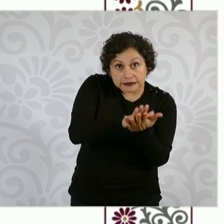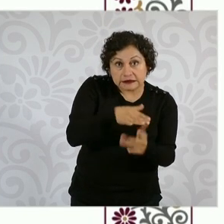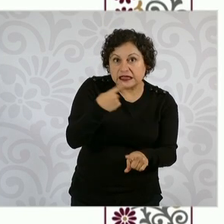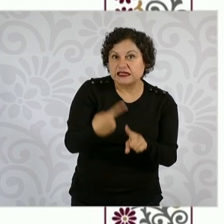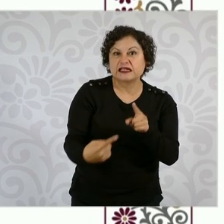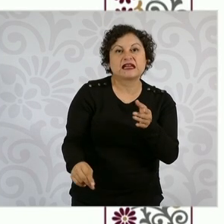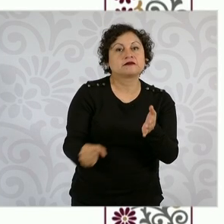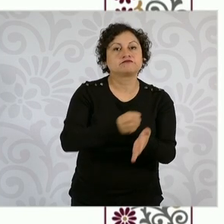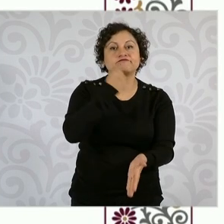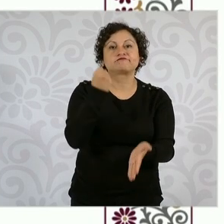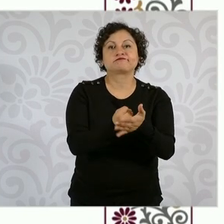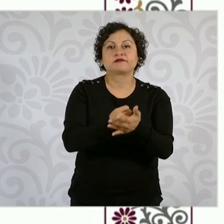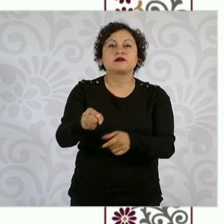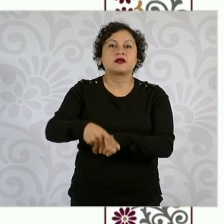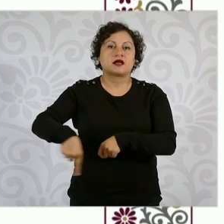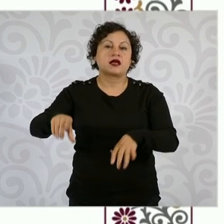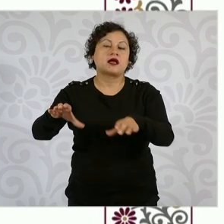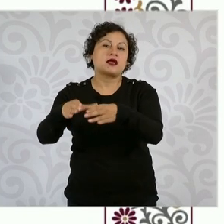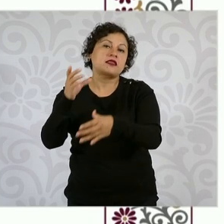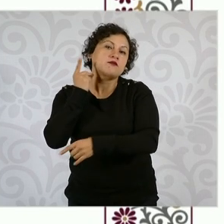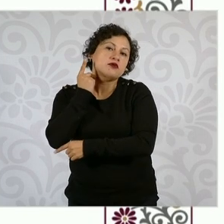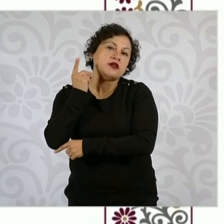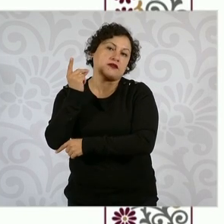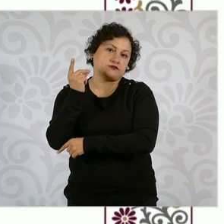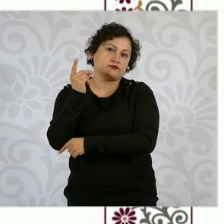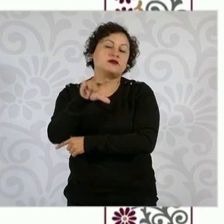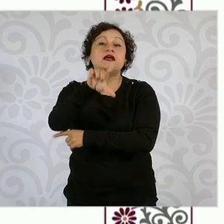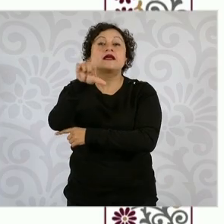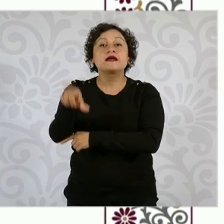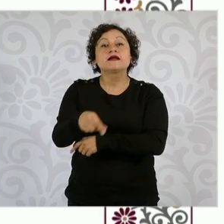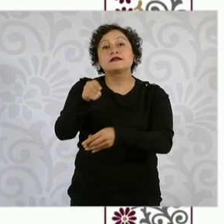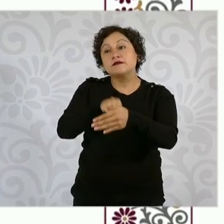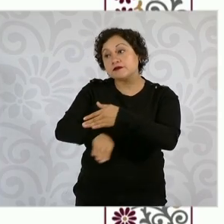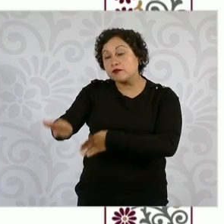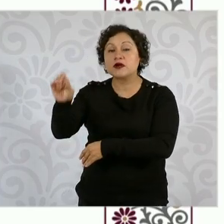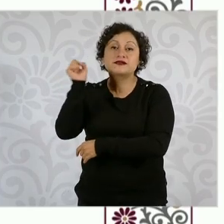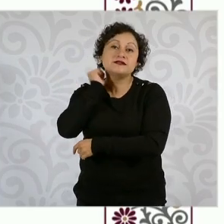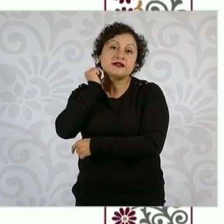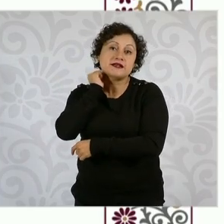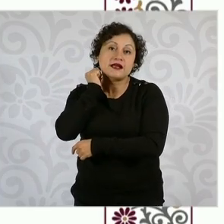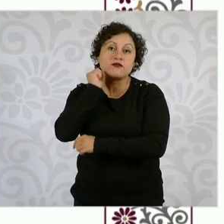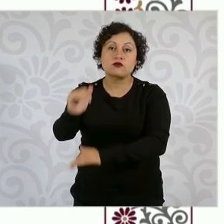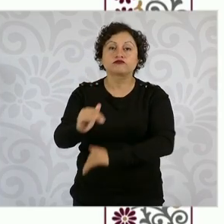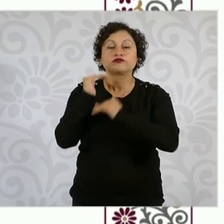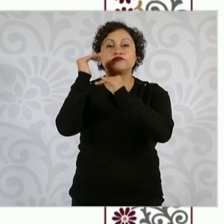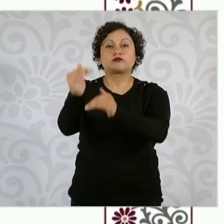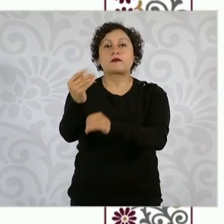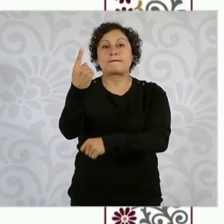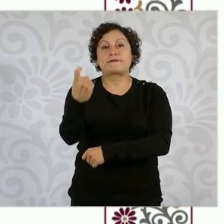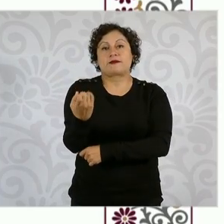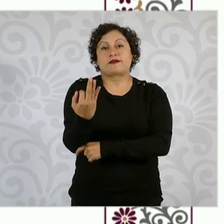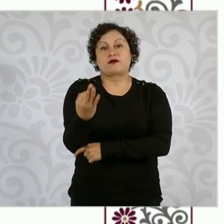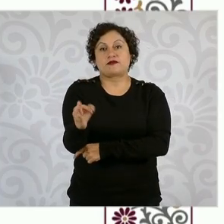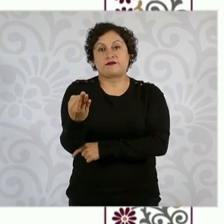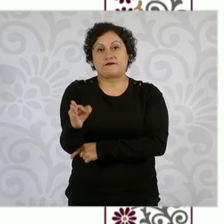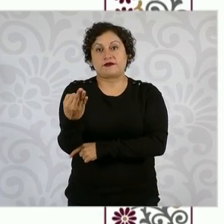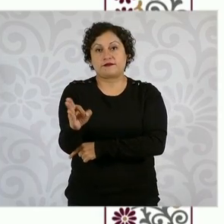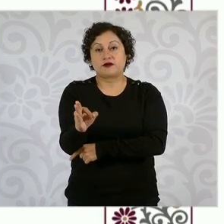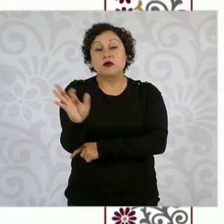Unión y serán remitidos al Senado de la República a más tardar el 1 de febrero. Si no